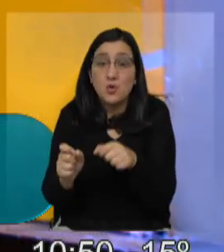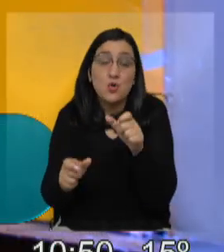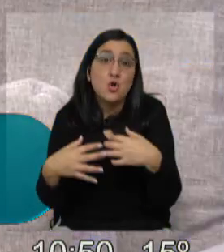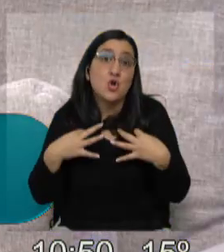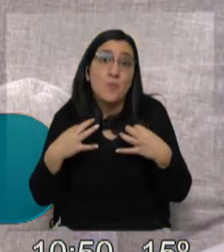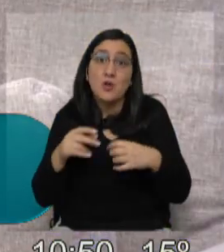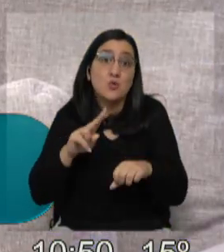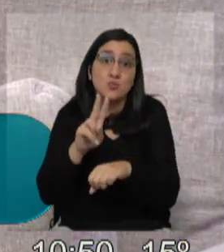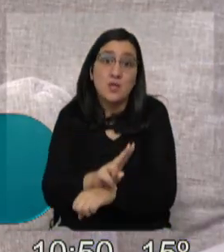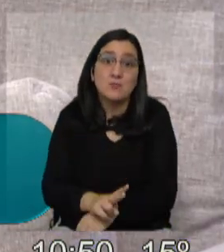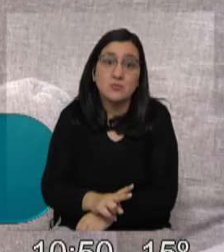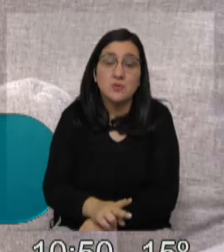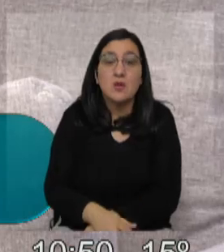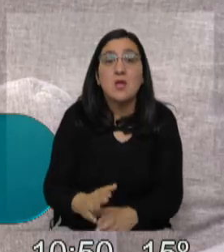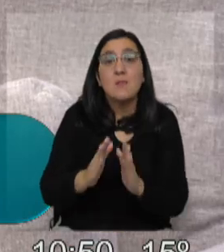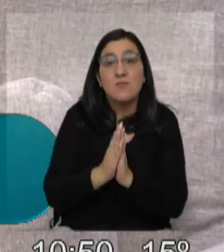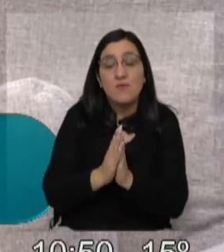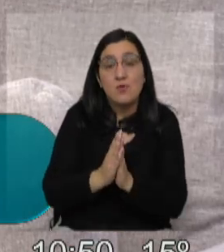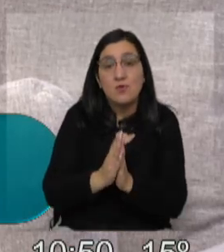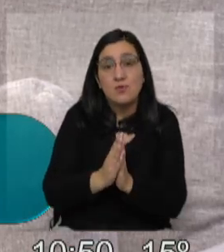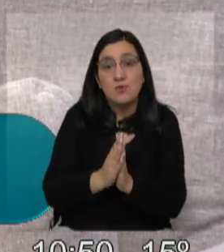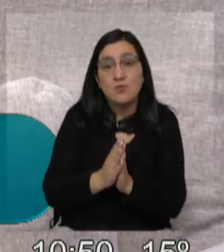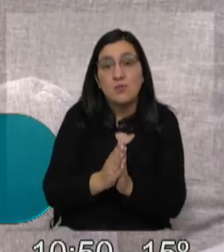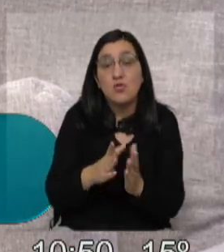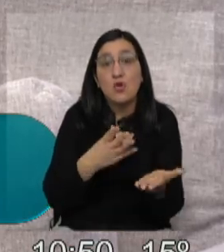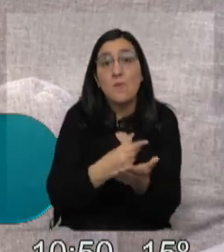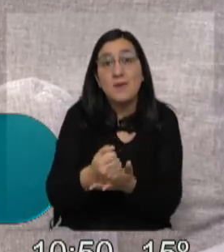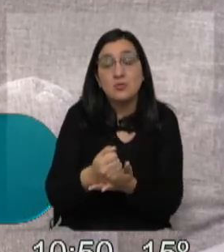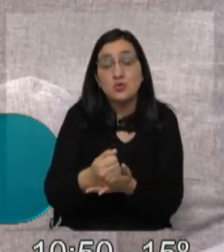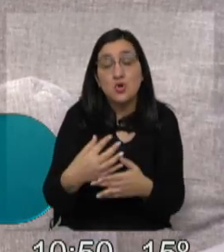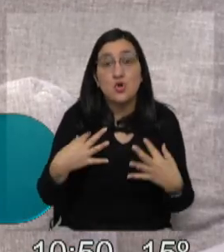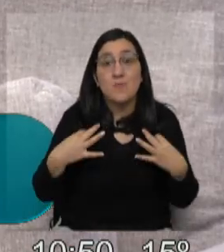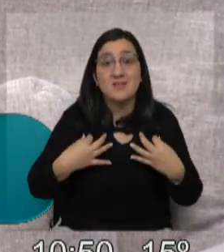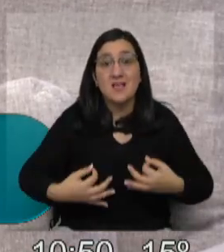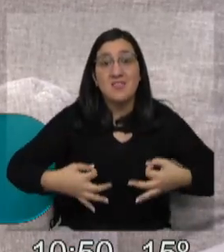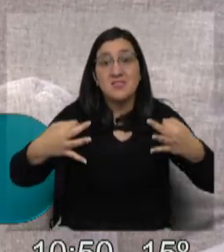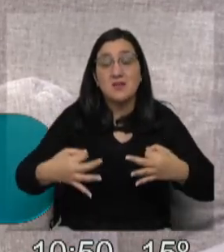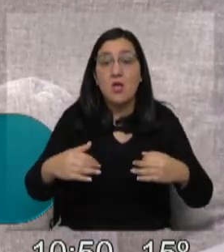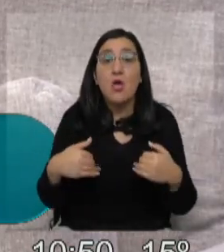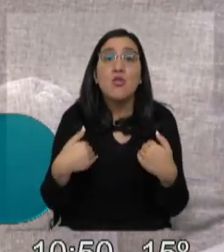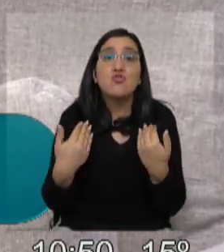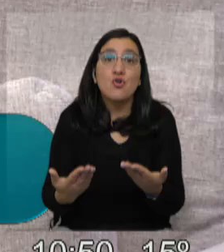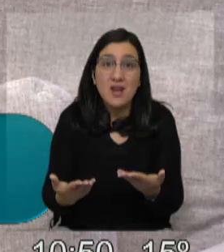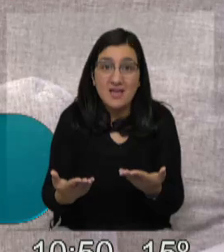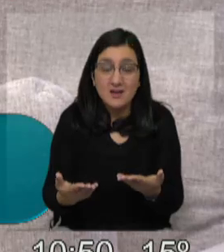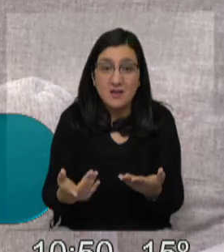por favor, cuando donamos ropa, que la ropa sea digna. Donar no es